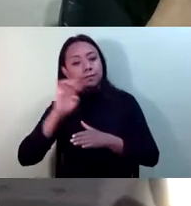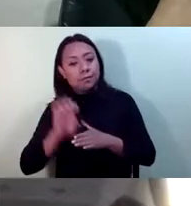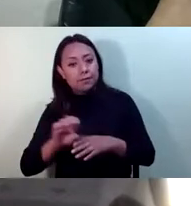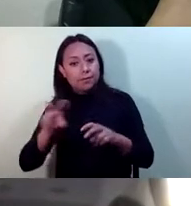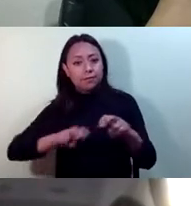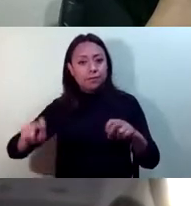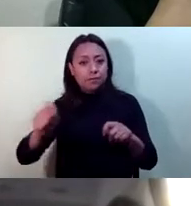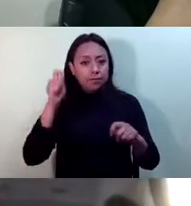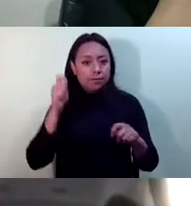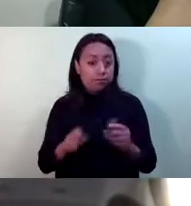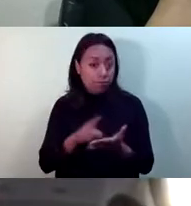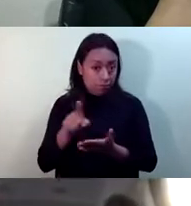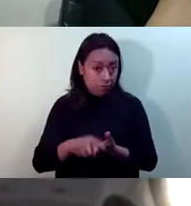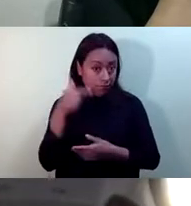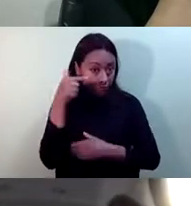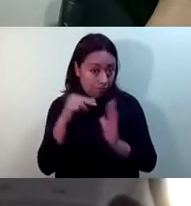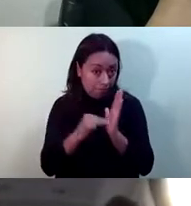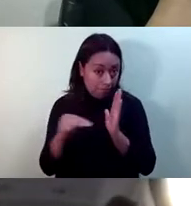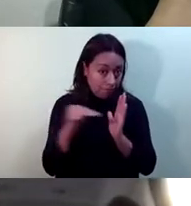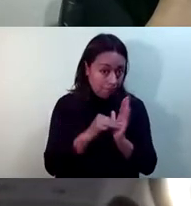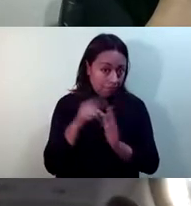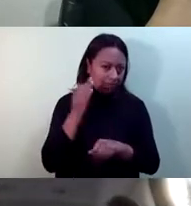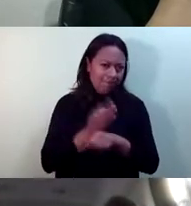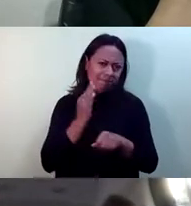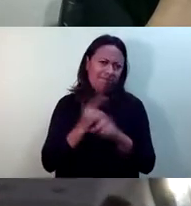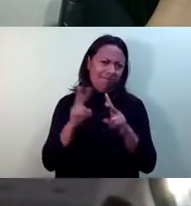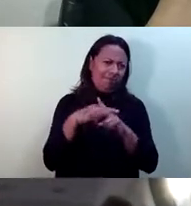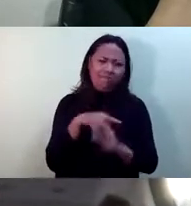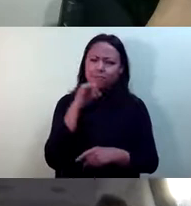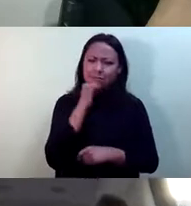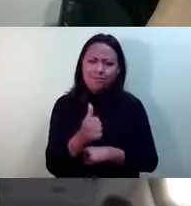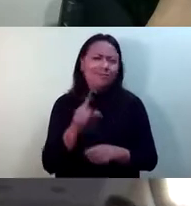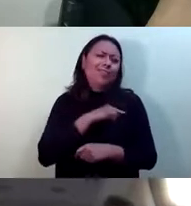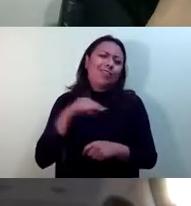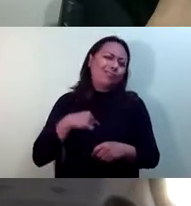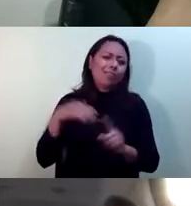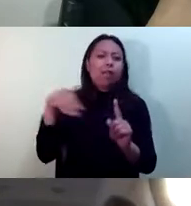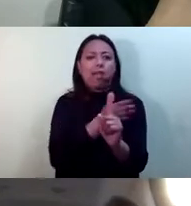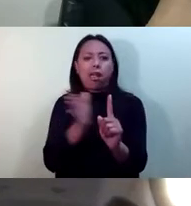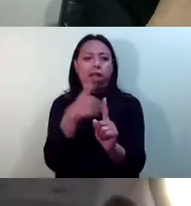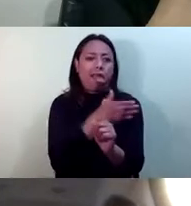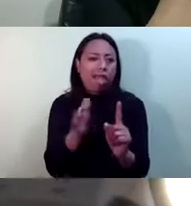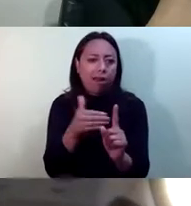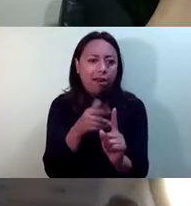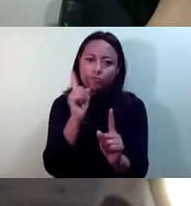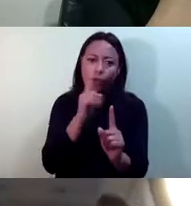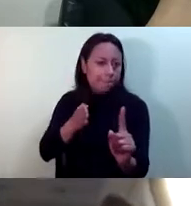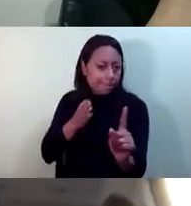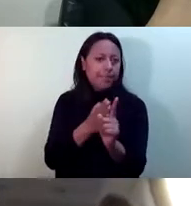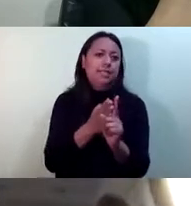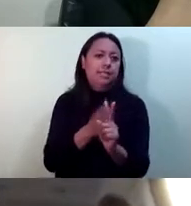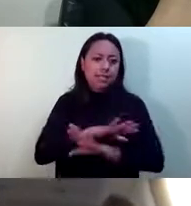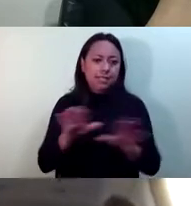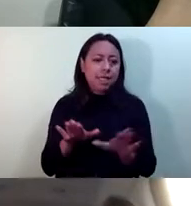a esos 7 millones de pesos que está peleando. Hay que decir las cosas claras y así ya no le damos tanta vuelta. El asunto nos tiene aquí por